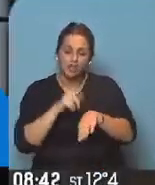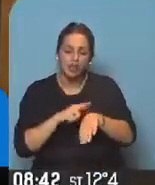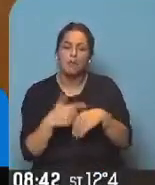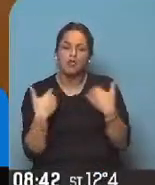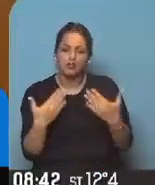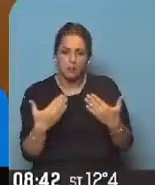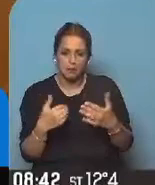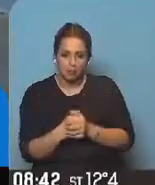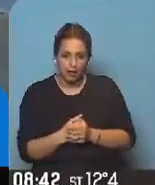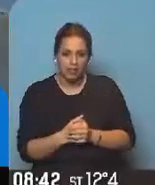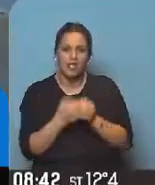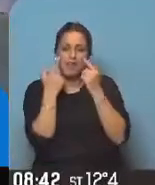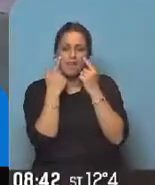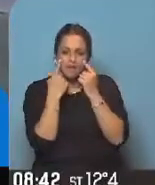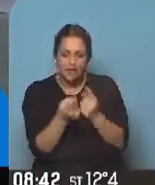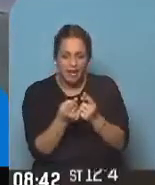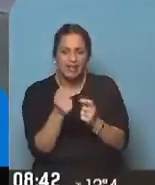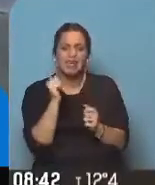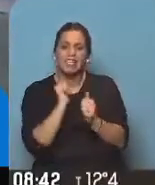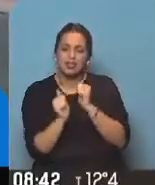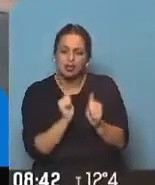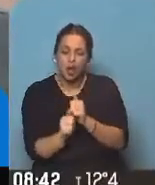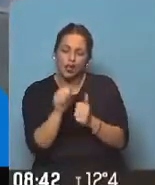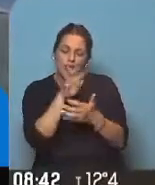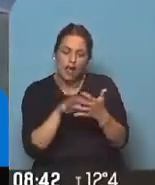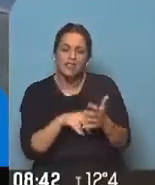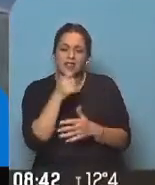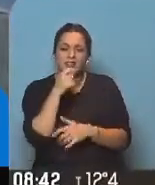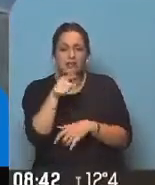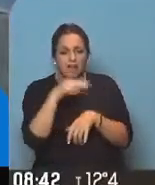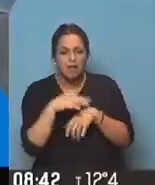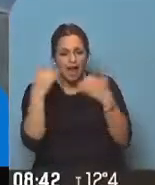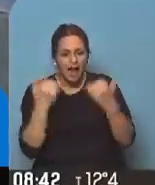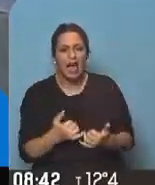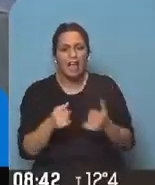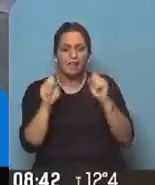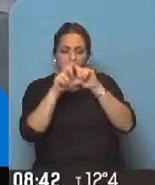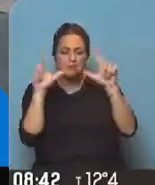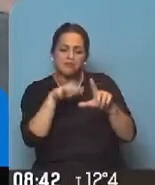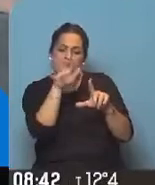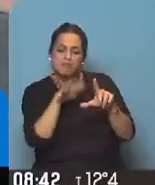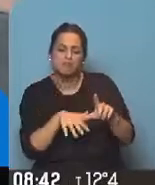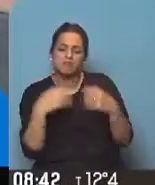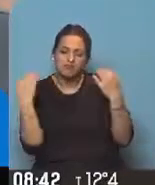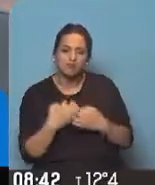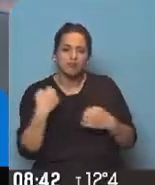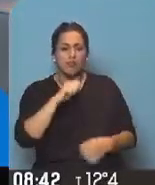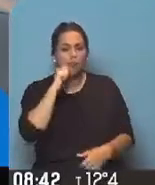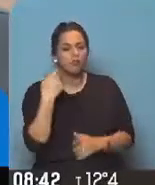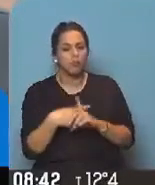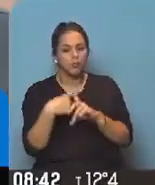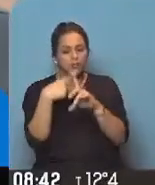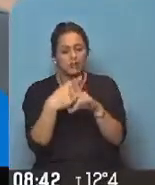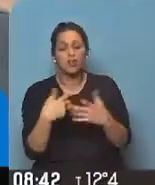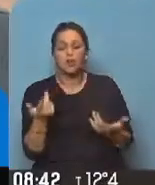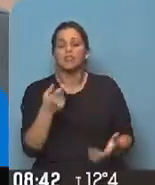clark métete en los sitios de mira las historias si estás enferma te puedo asegurar que te vas a sentir acompañada y si no bueno